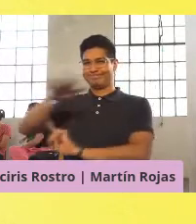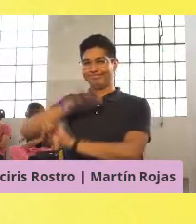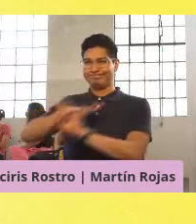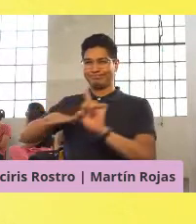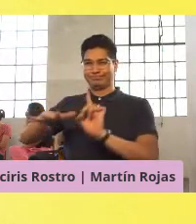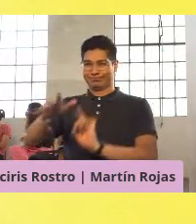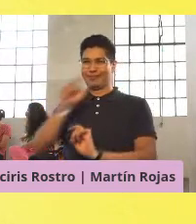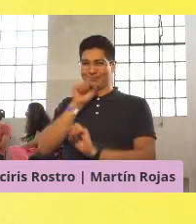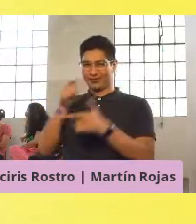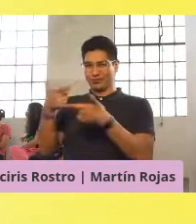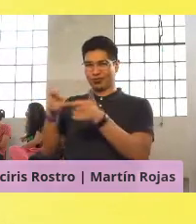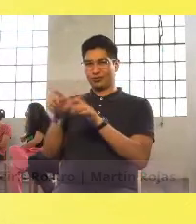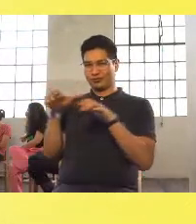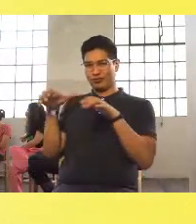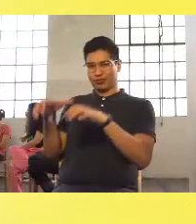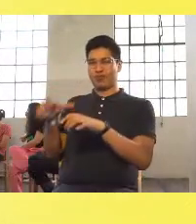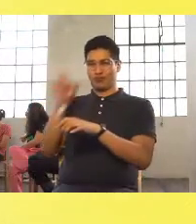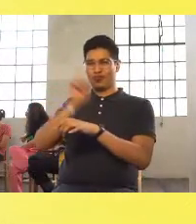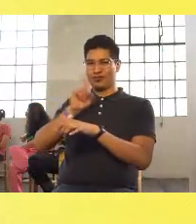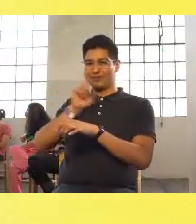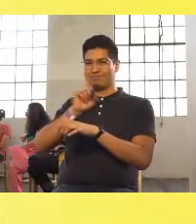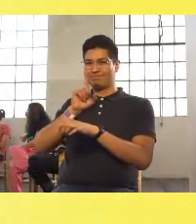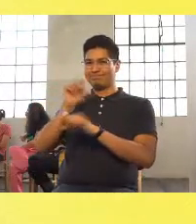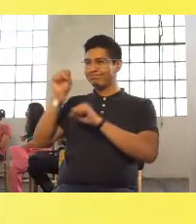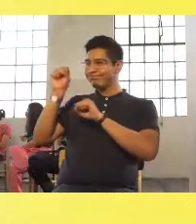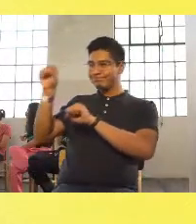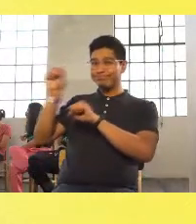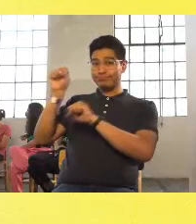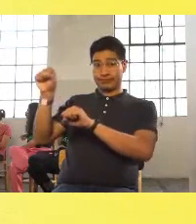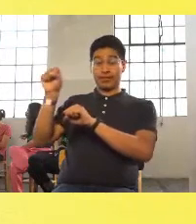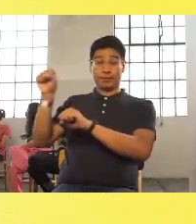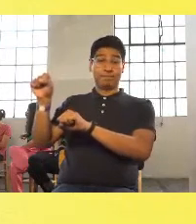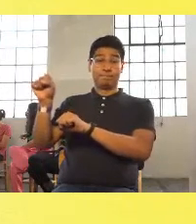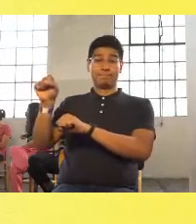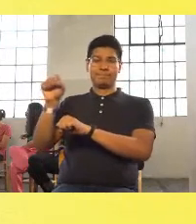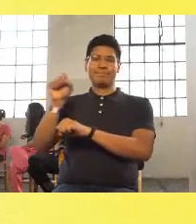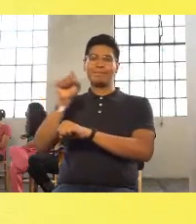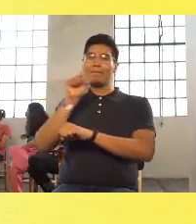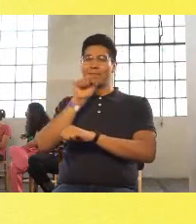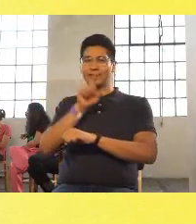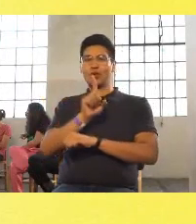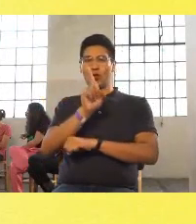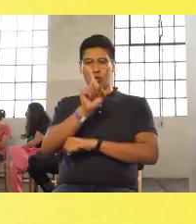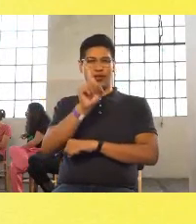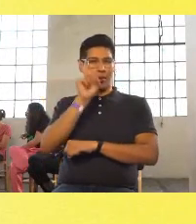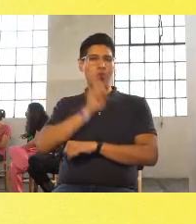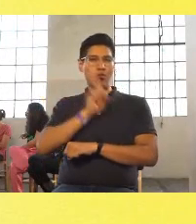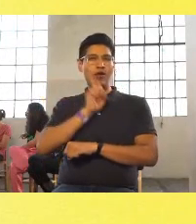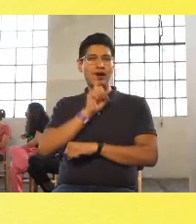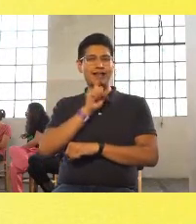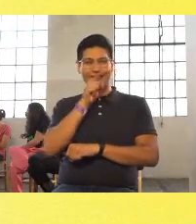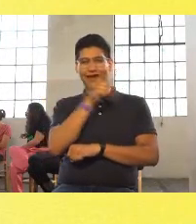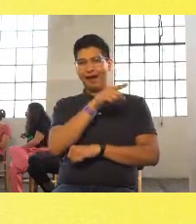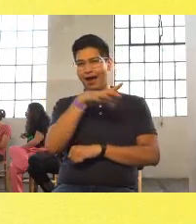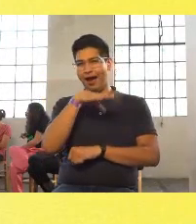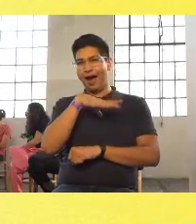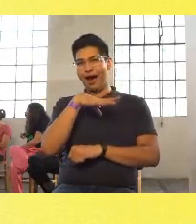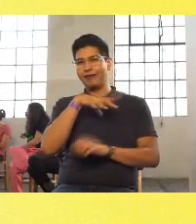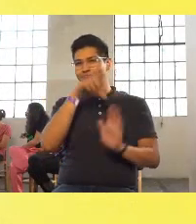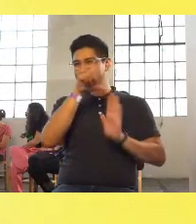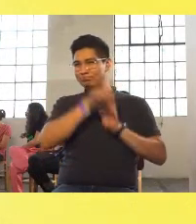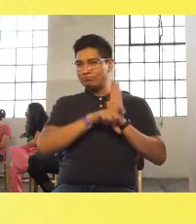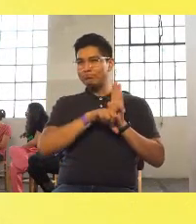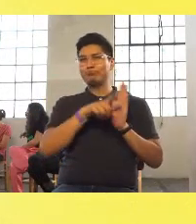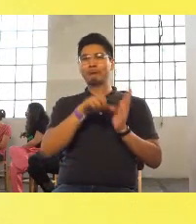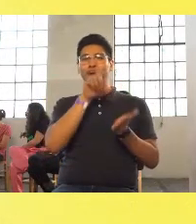ecofeminista y una de nosotras pues tiene muchos seguidores en redes porque tiene una cuenta de Zero Waste y entonces